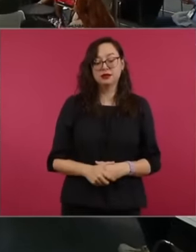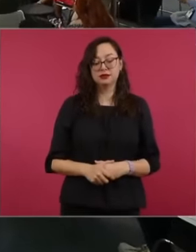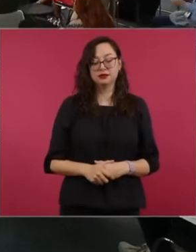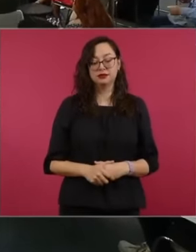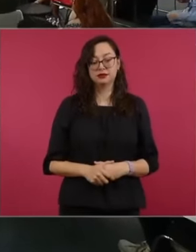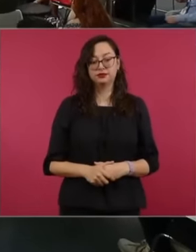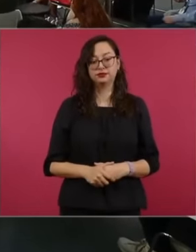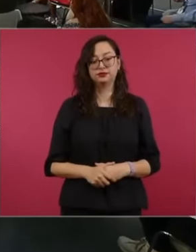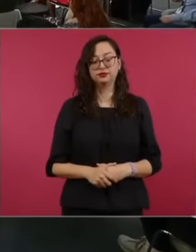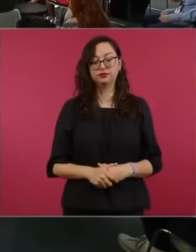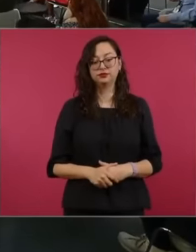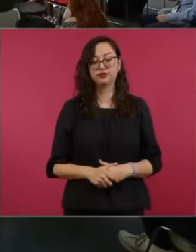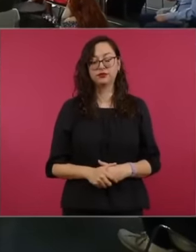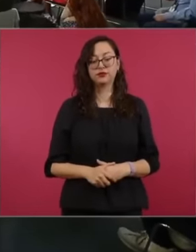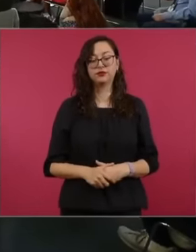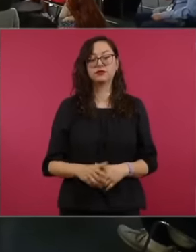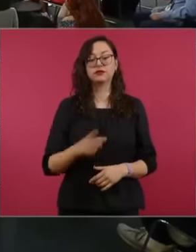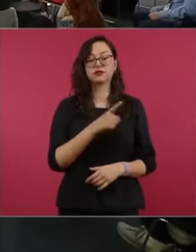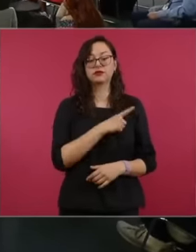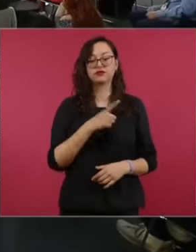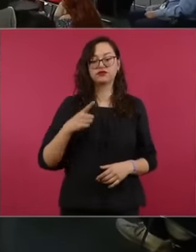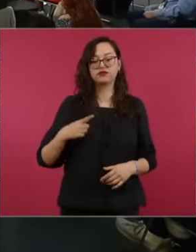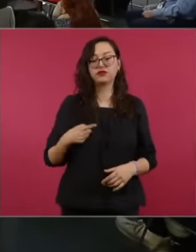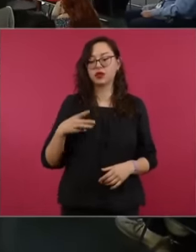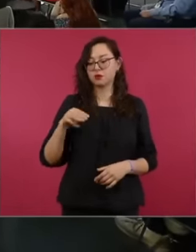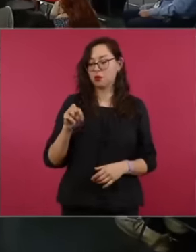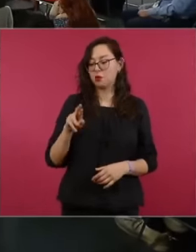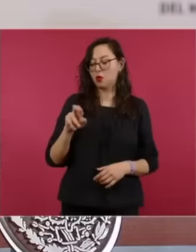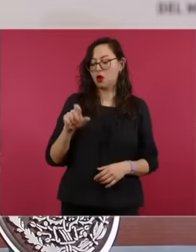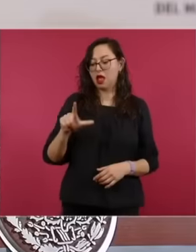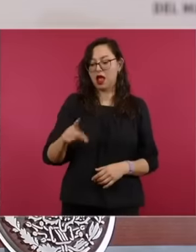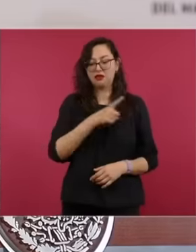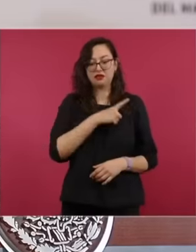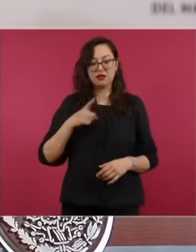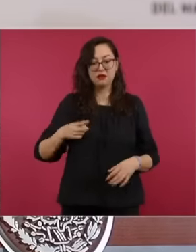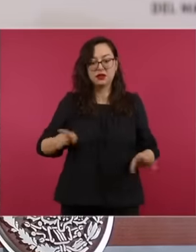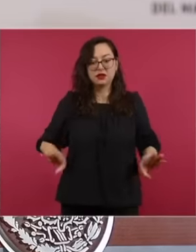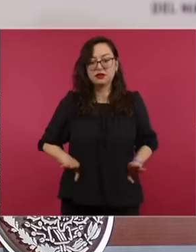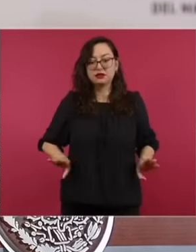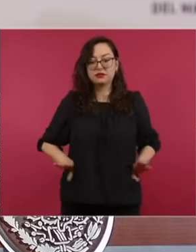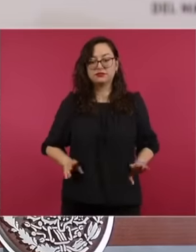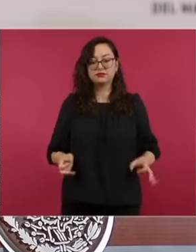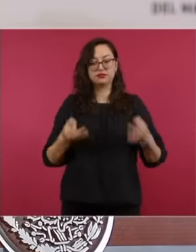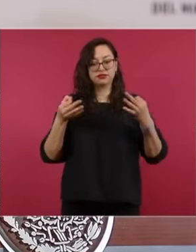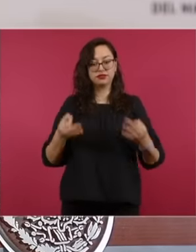tiene que haber una moral, tiene que haber un principio.